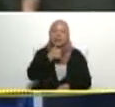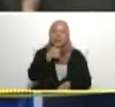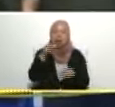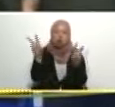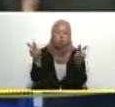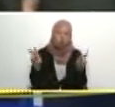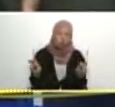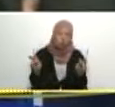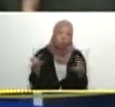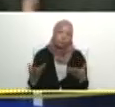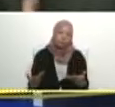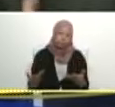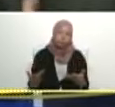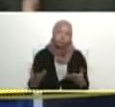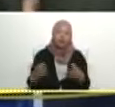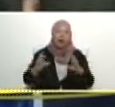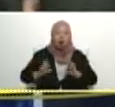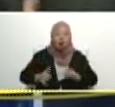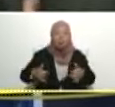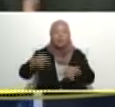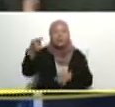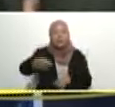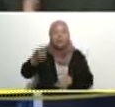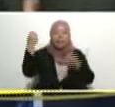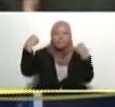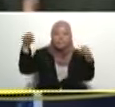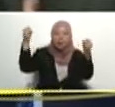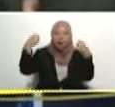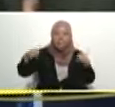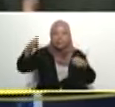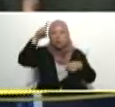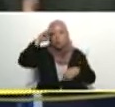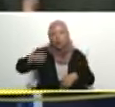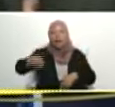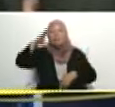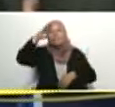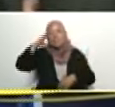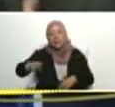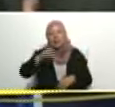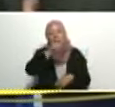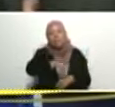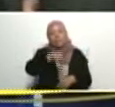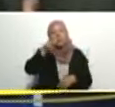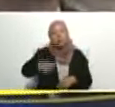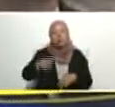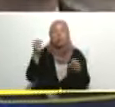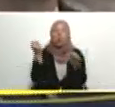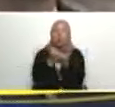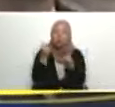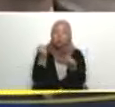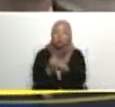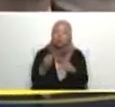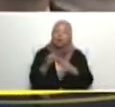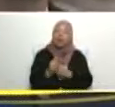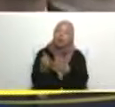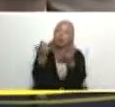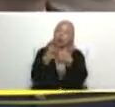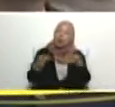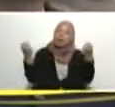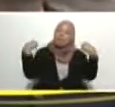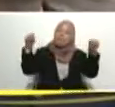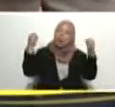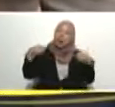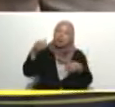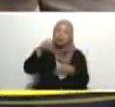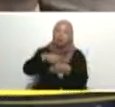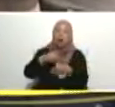que ya hemos iniciado las tareas de adiestramiento de los efectivos militares para garantizar el libre ejercicio